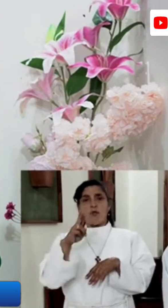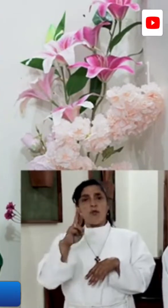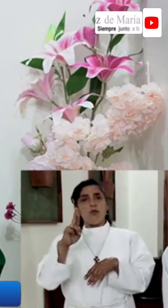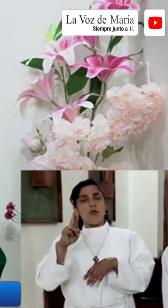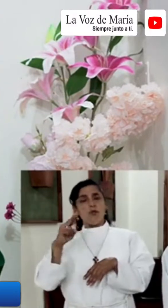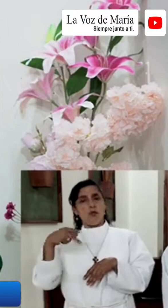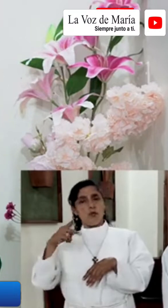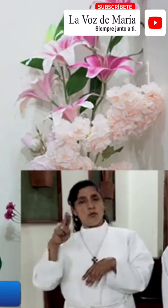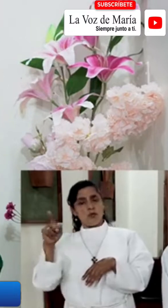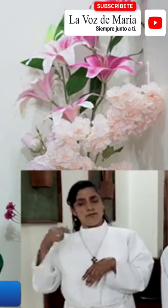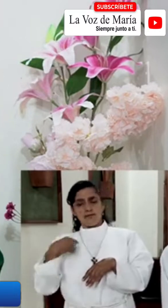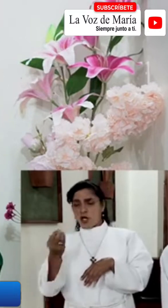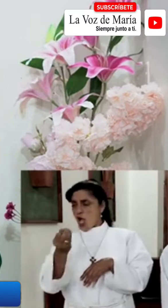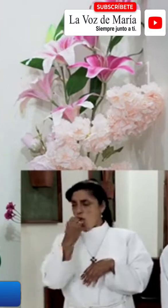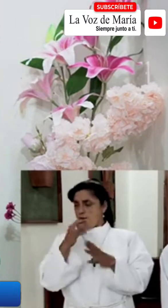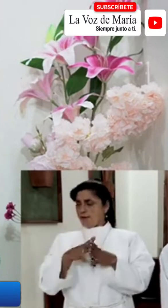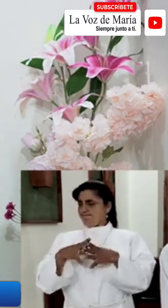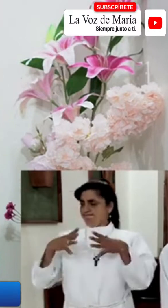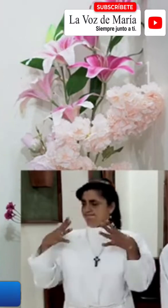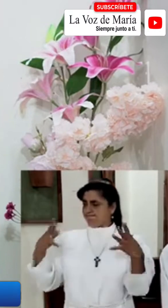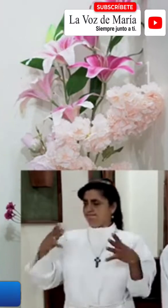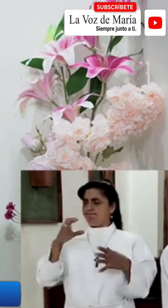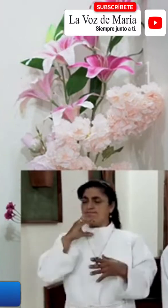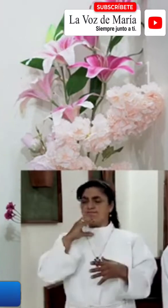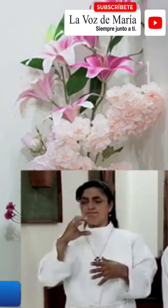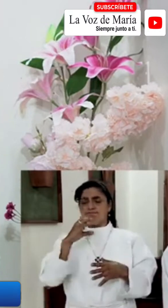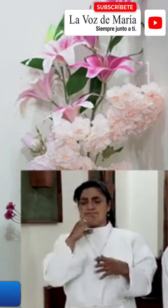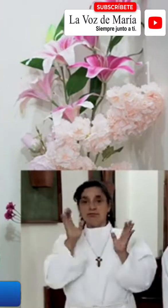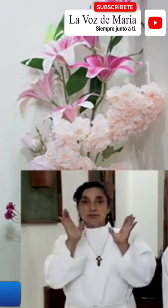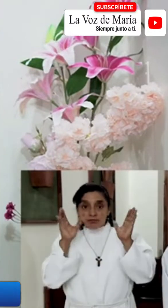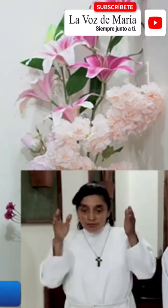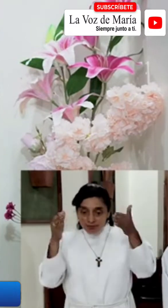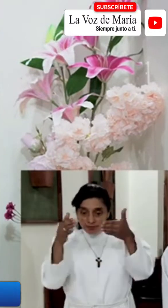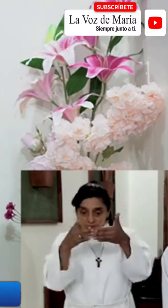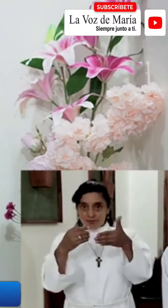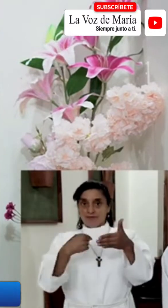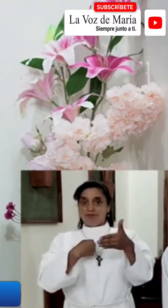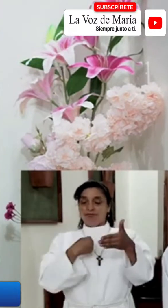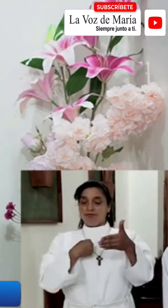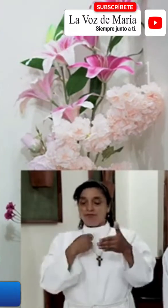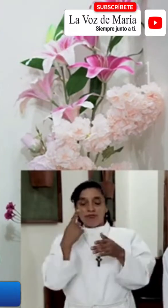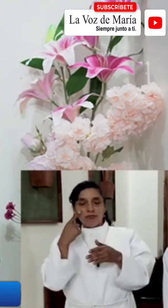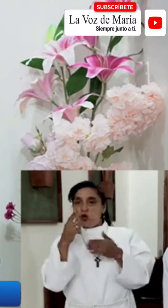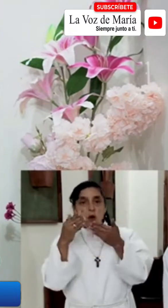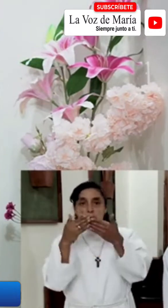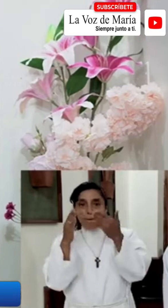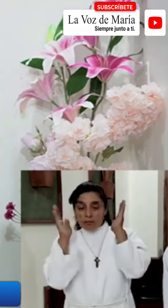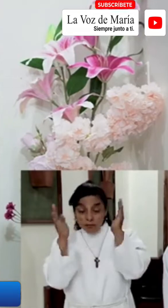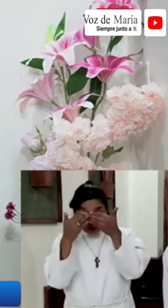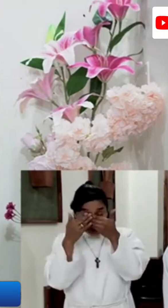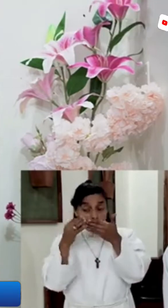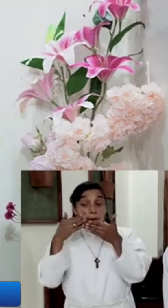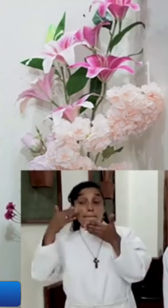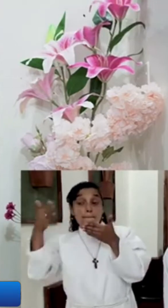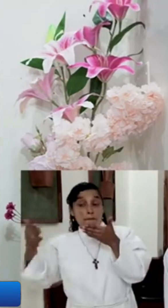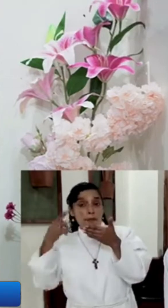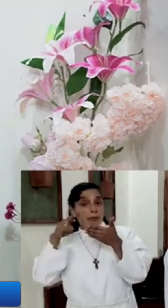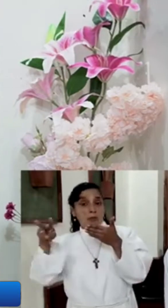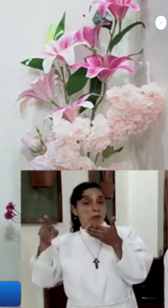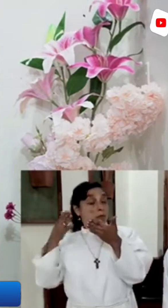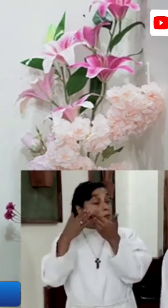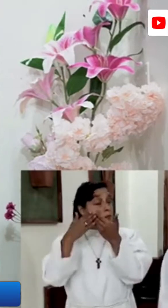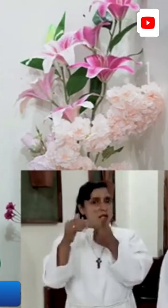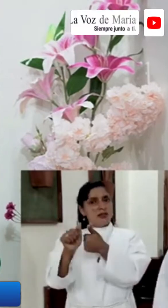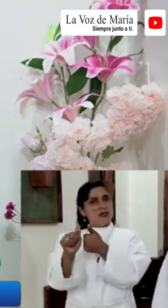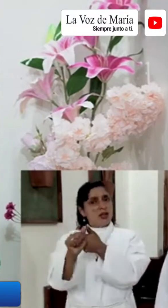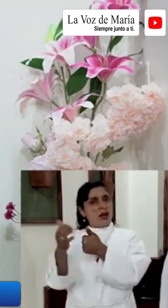alguien que estaba entonces concentrado en sí mismo, que no era capaz de mirar, que ahí cerca,